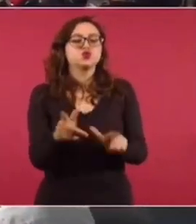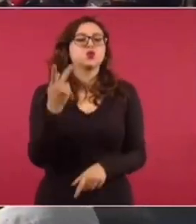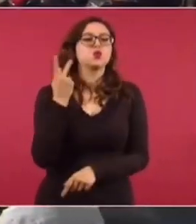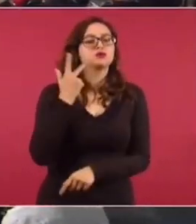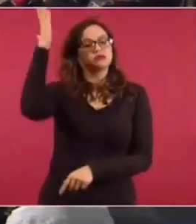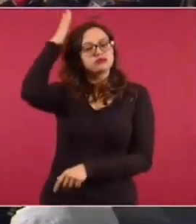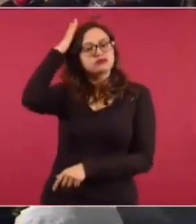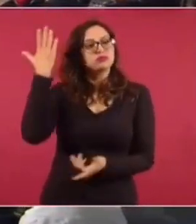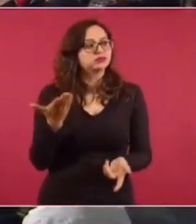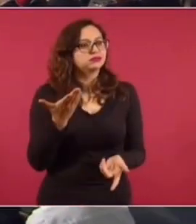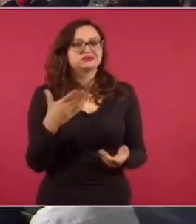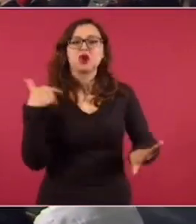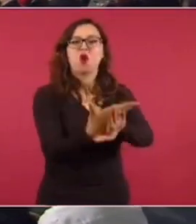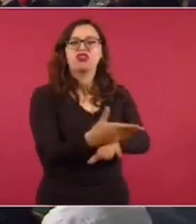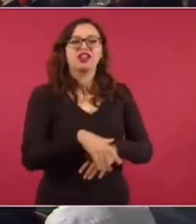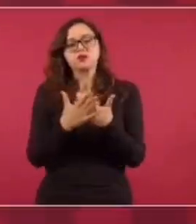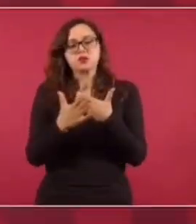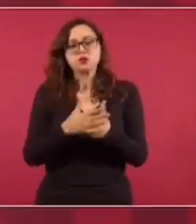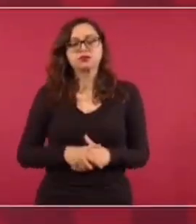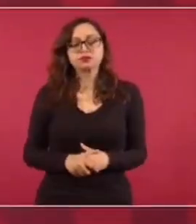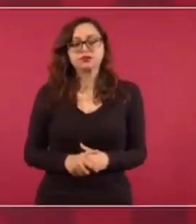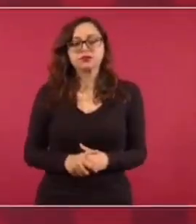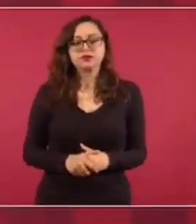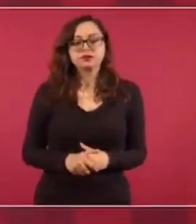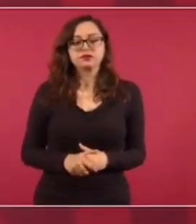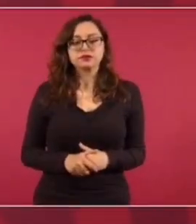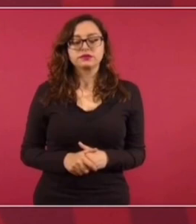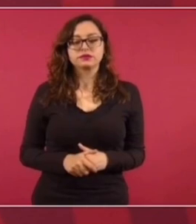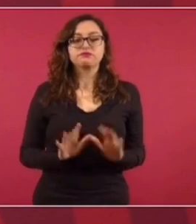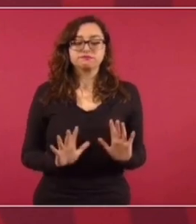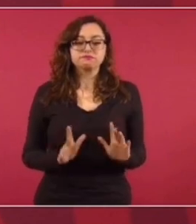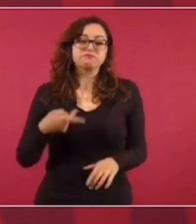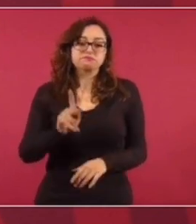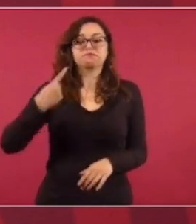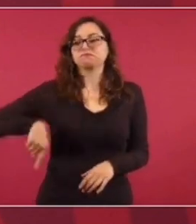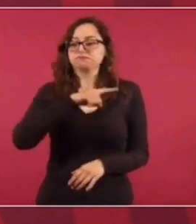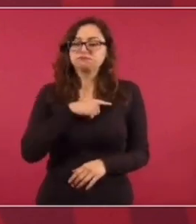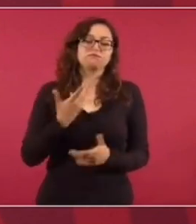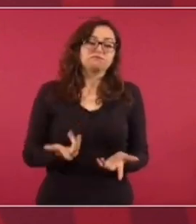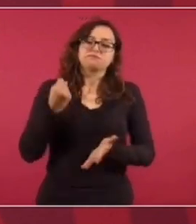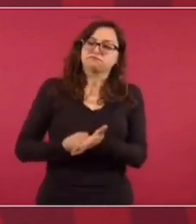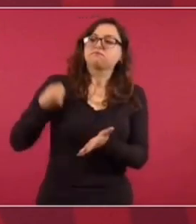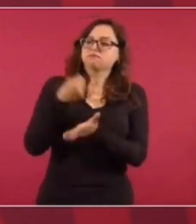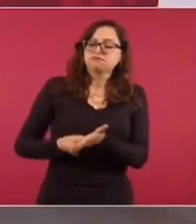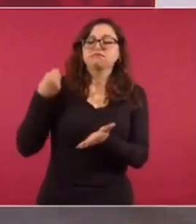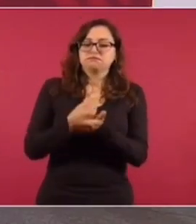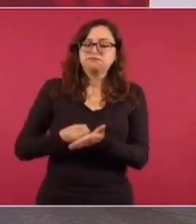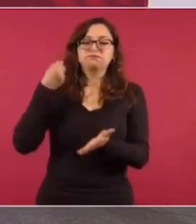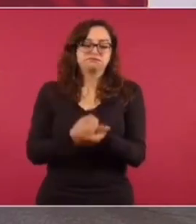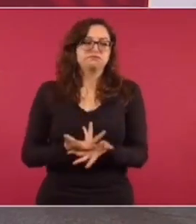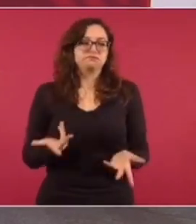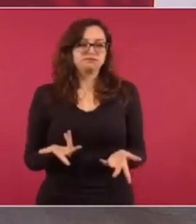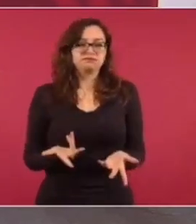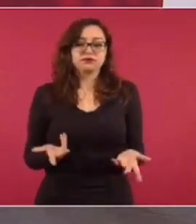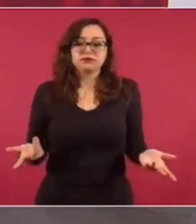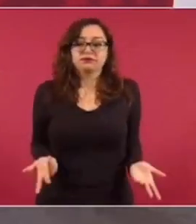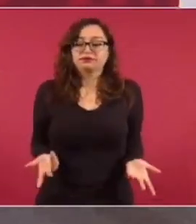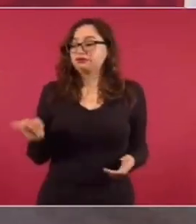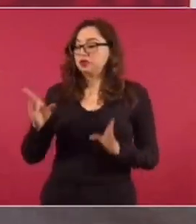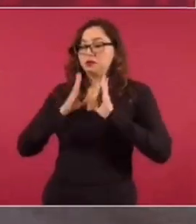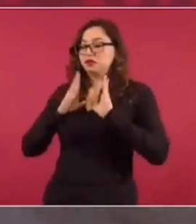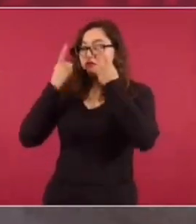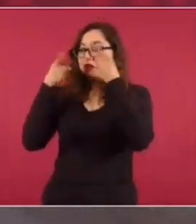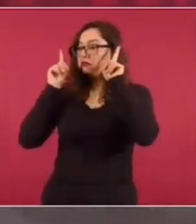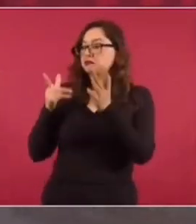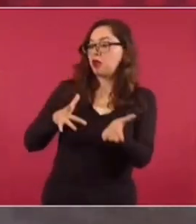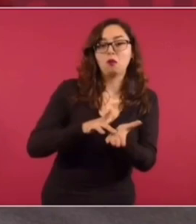contra de lo que ella me está solicitando. De todas maneras, nosotros vamos a seguir insistiendo porque es necesario, imagínense, si no contamos con el